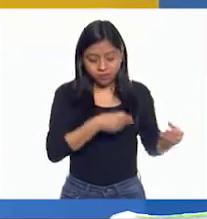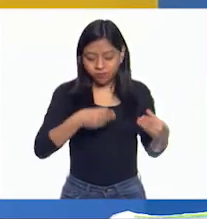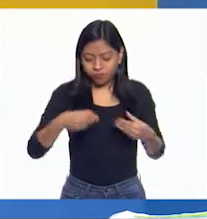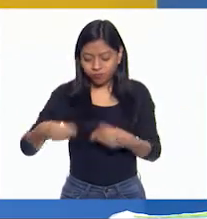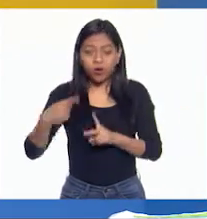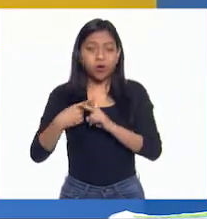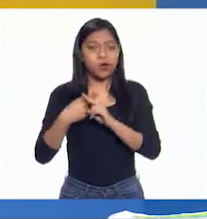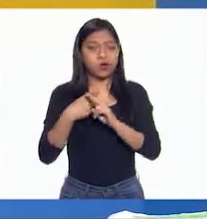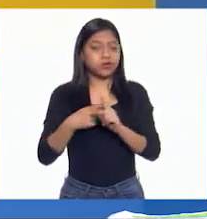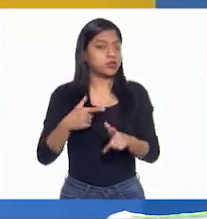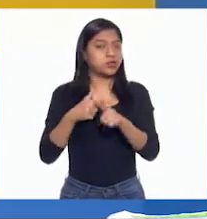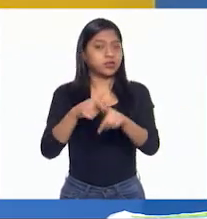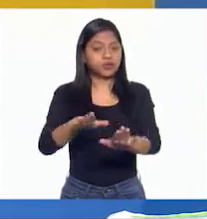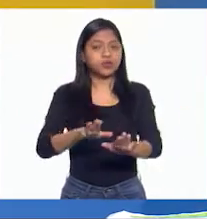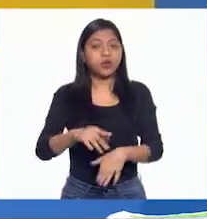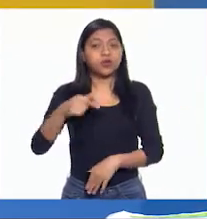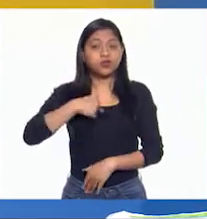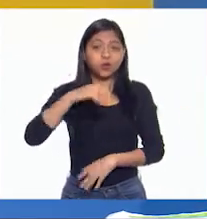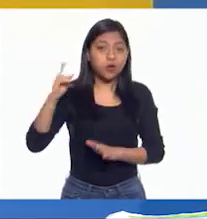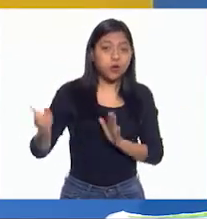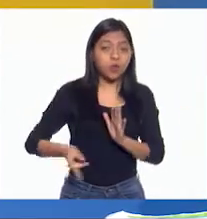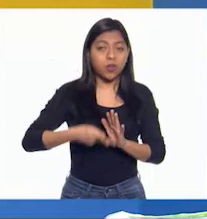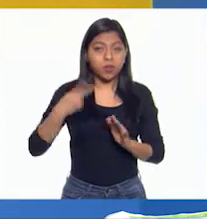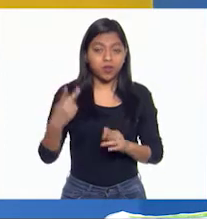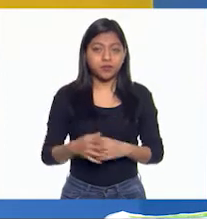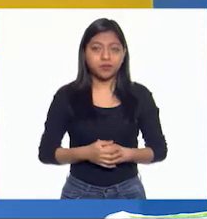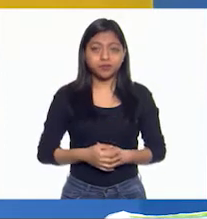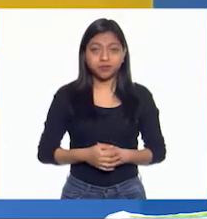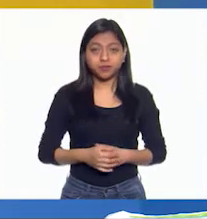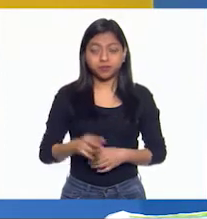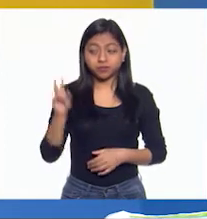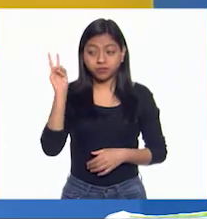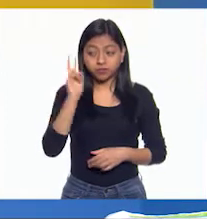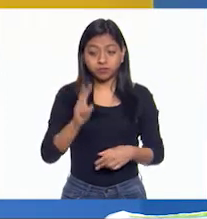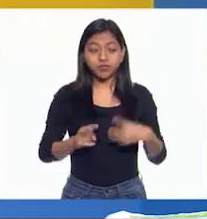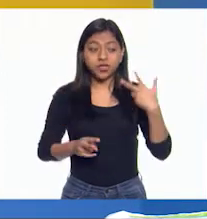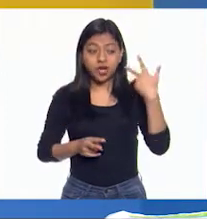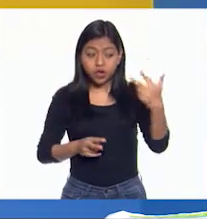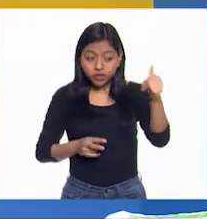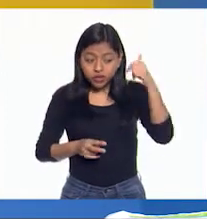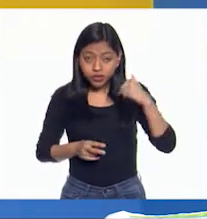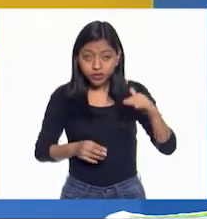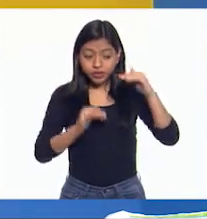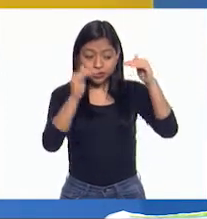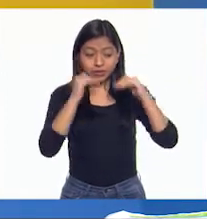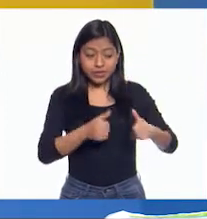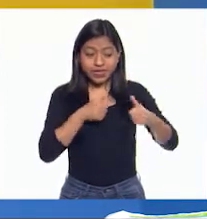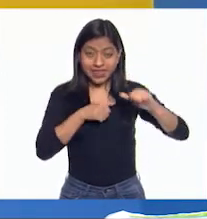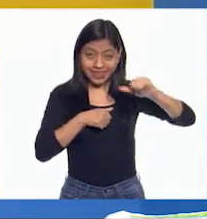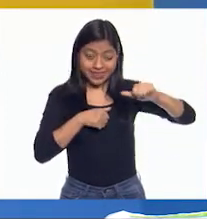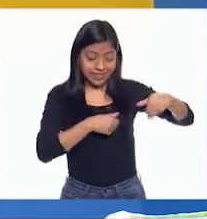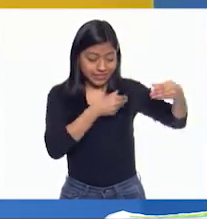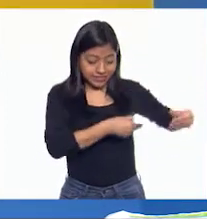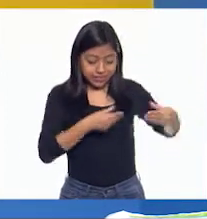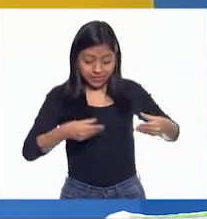pizarrón. Pero si vuelvo a multiplicar por 2 la última cantidad de paquetes, tendríamos, a